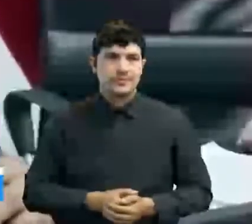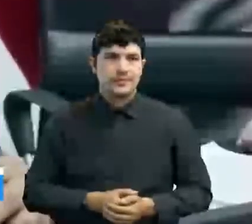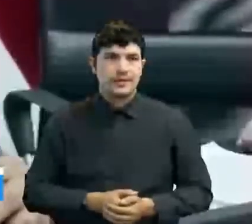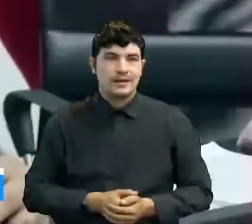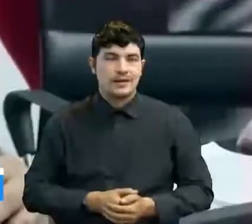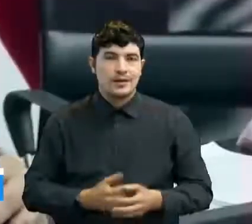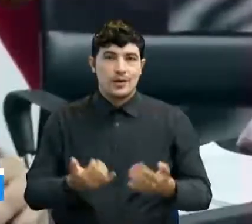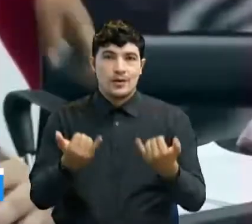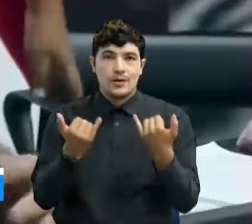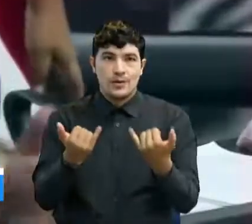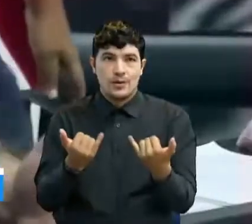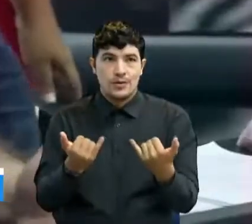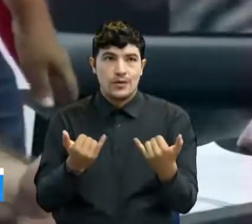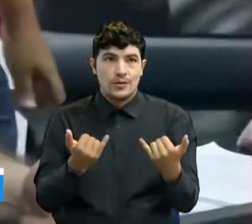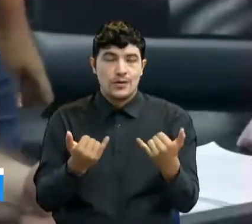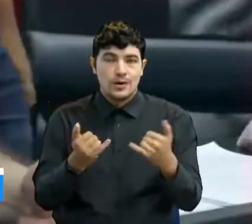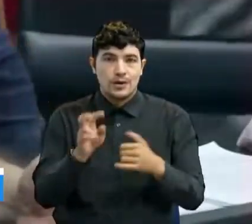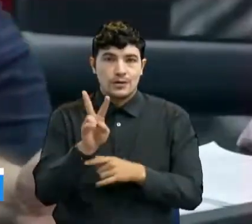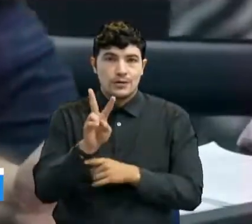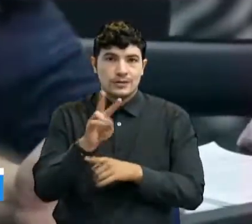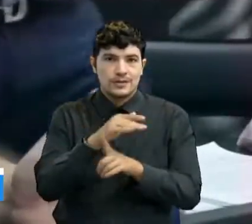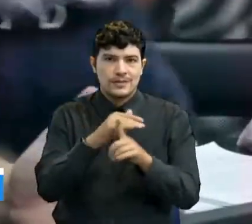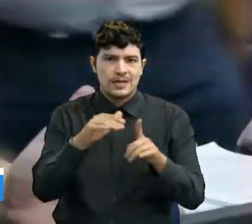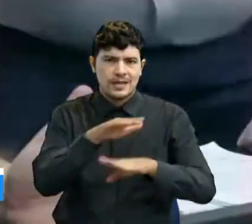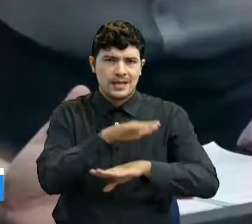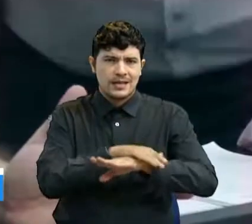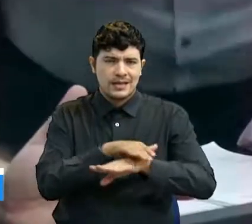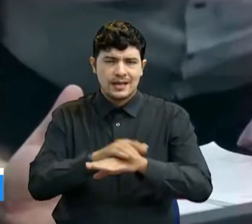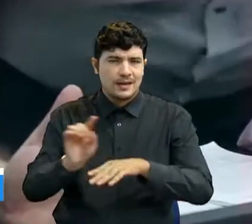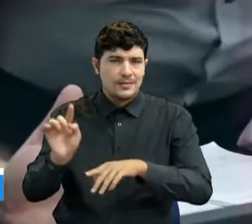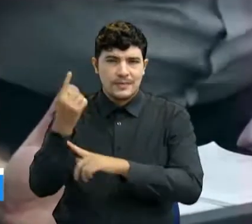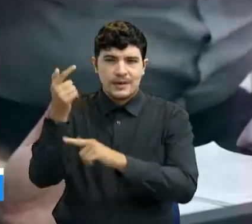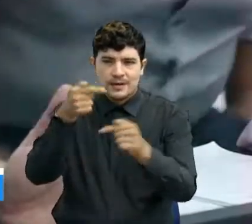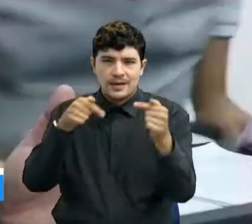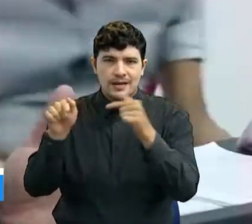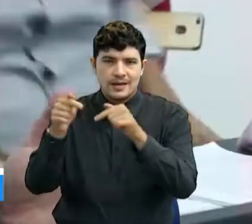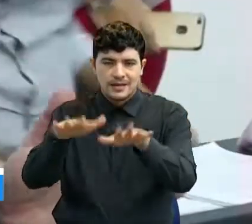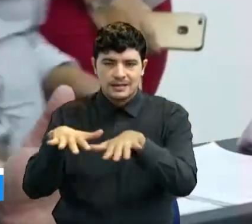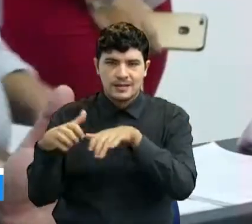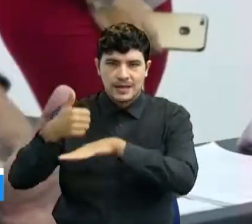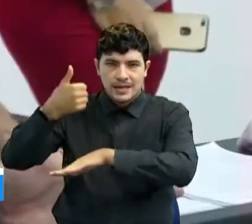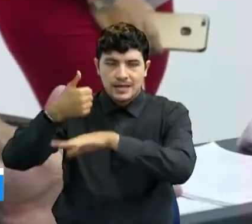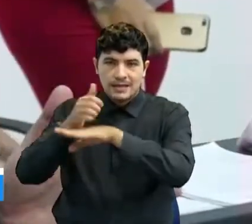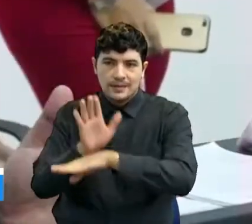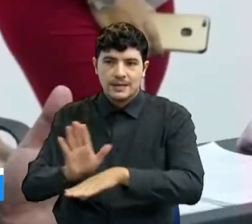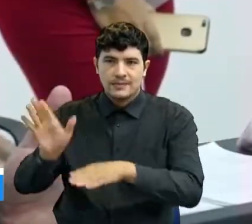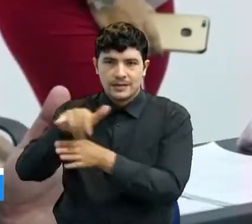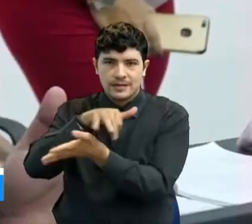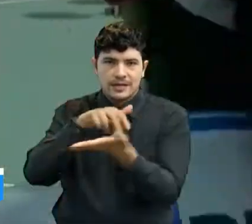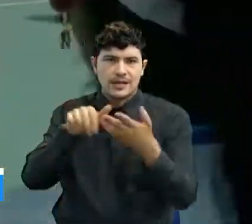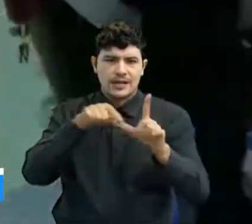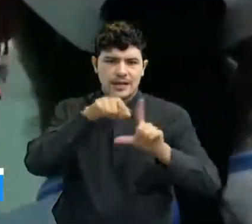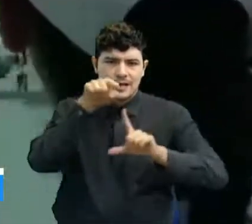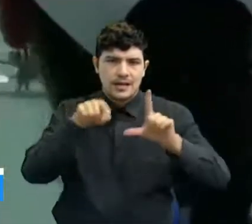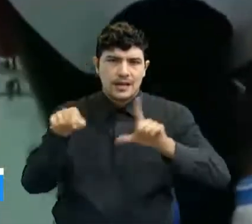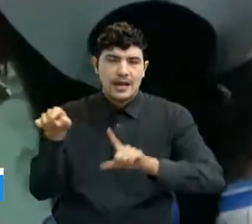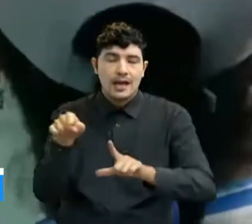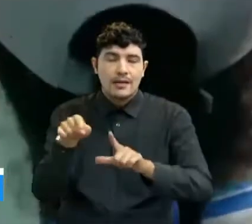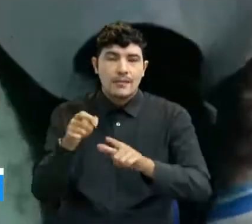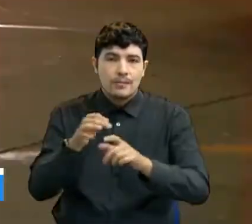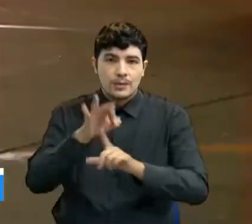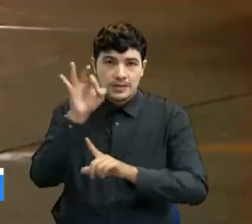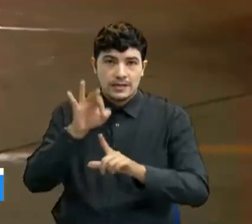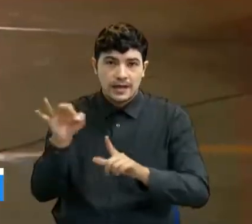Hoy a las 2:30 de la tarde se llevará a cabo el primer debate de la plenaria en la Asamblea Departamental de Santander sobre la tasa del deporte, aprobada por el Congreso